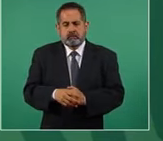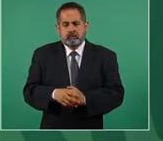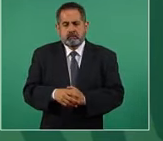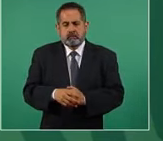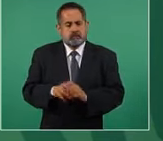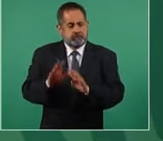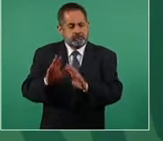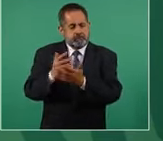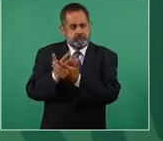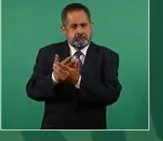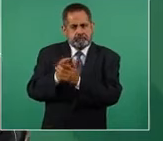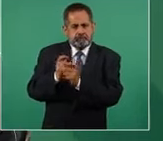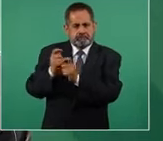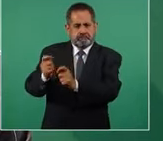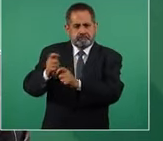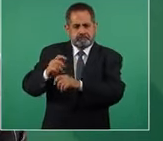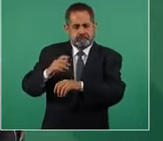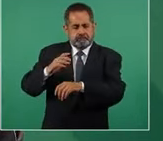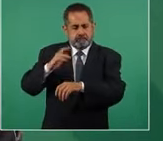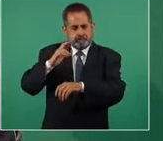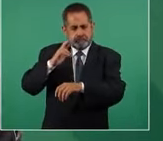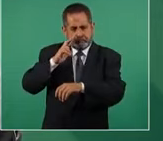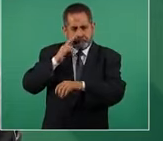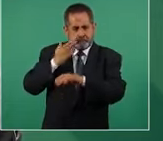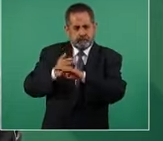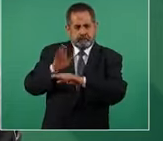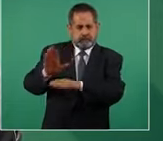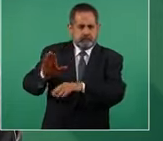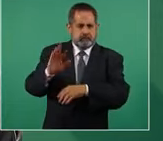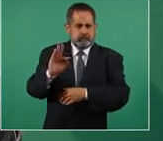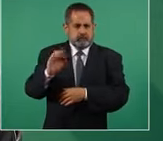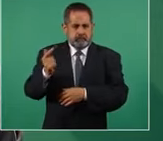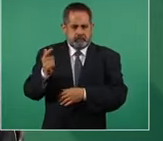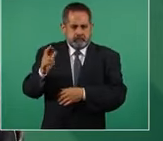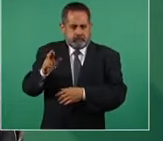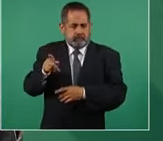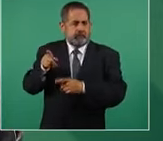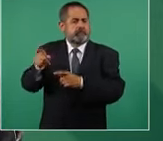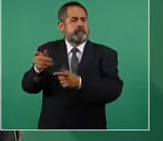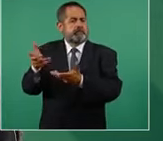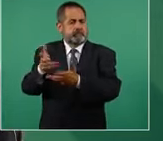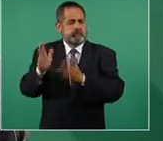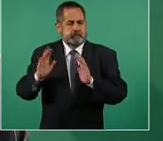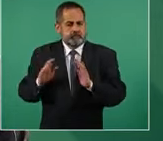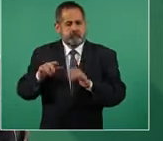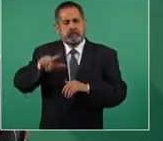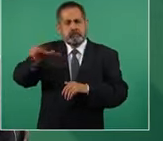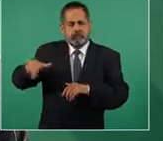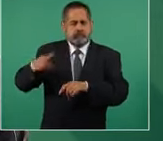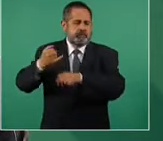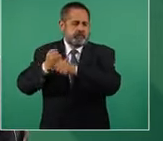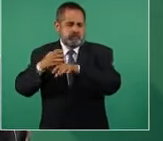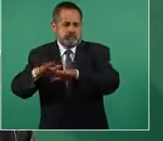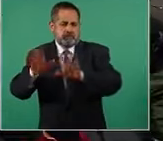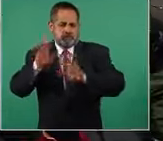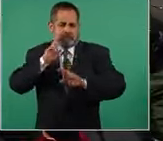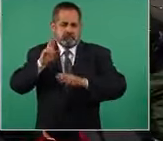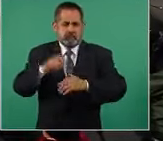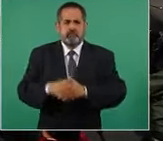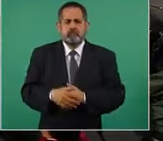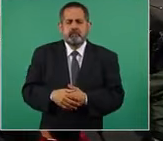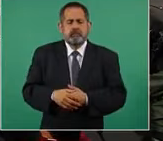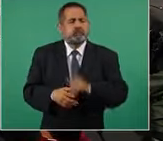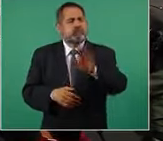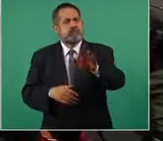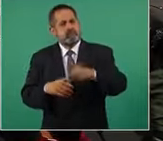darle su lugar a la Fiscalía, ellos pueden informar en su momento. ¿Confía que